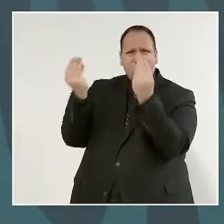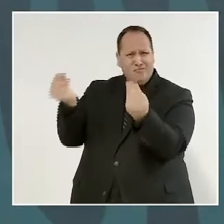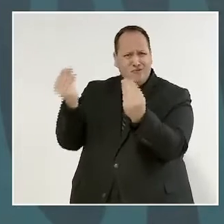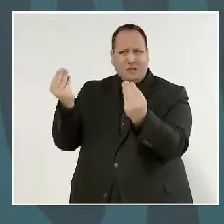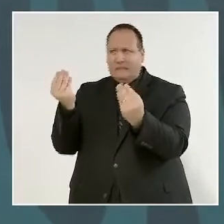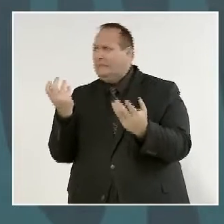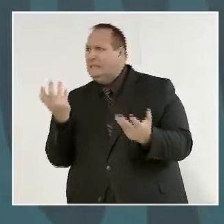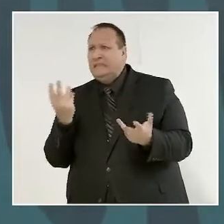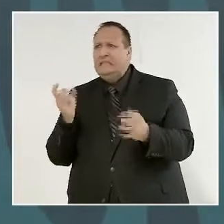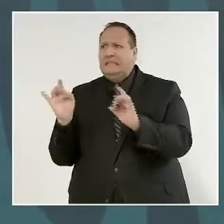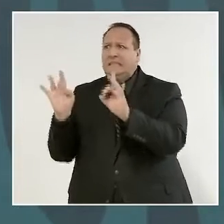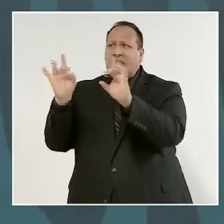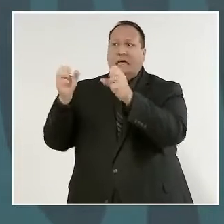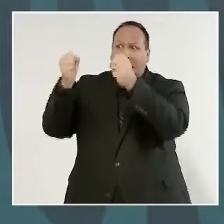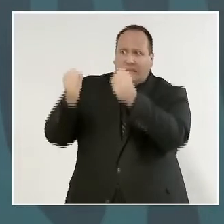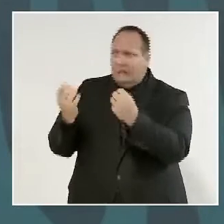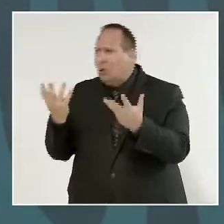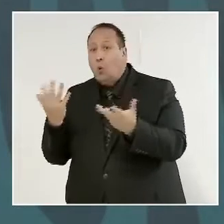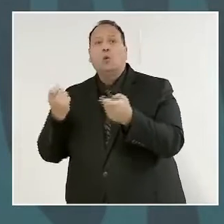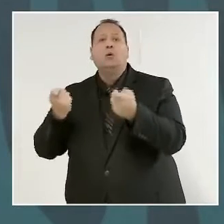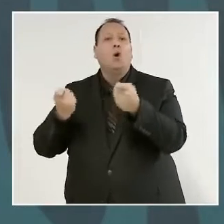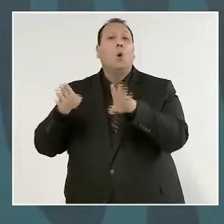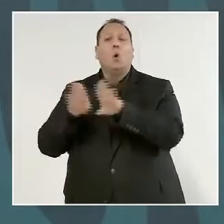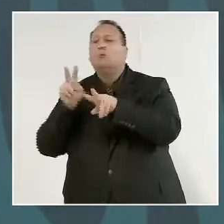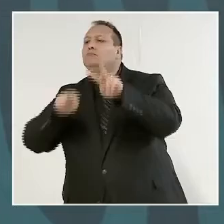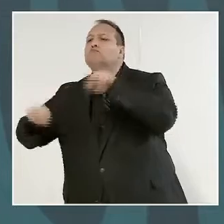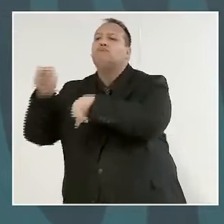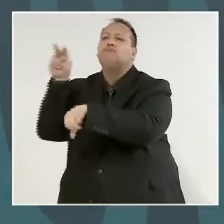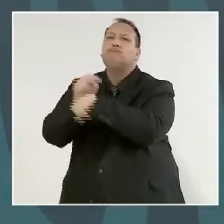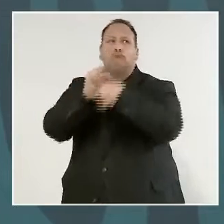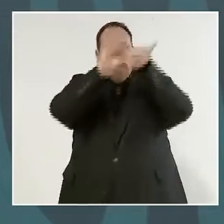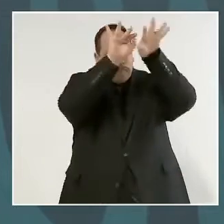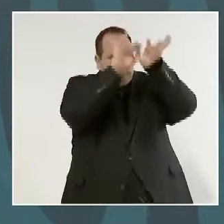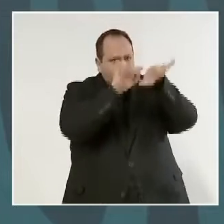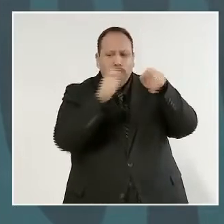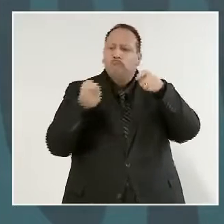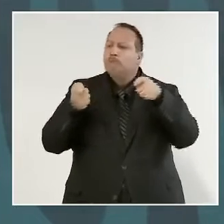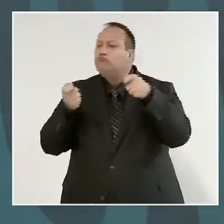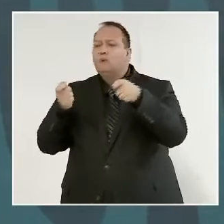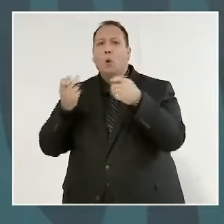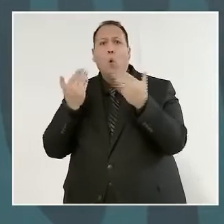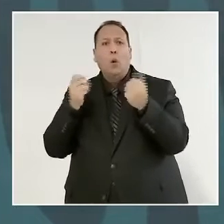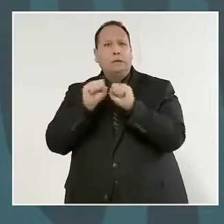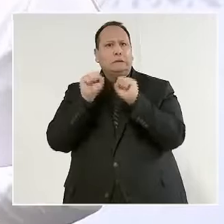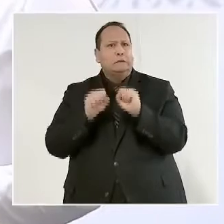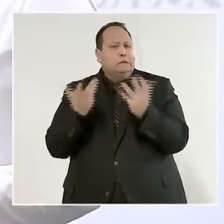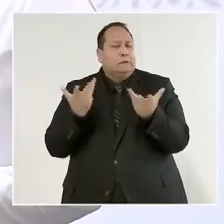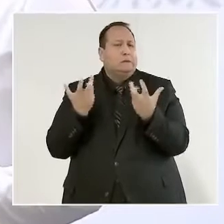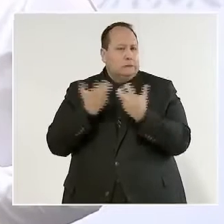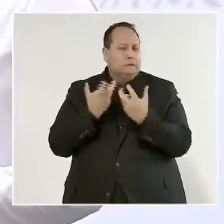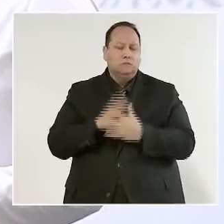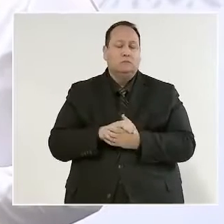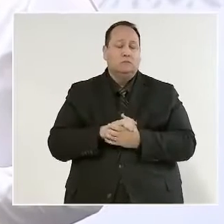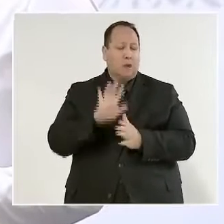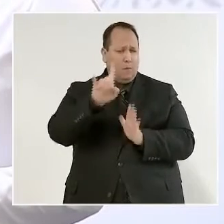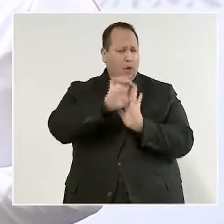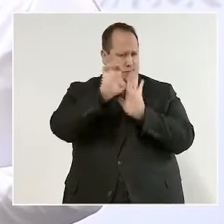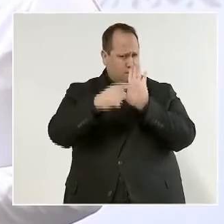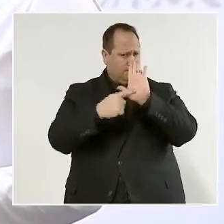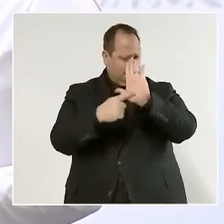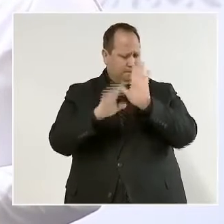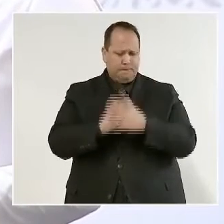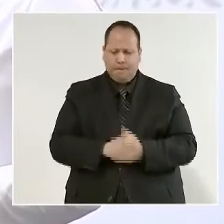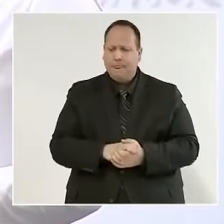en la inseguridad ante la falta de mecanismos de registro y control vehicular. Solo por dar un